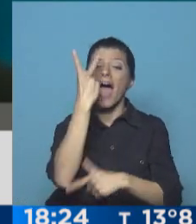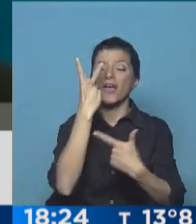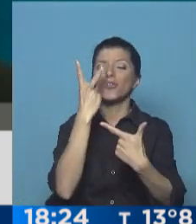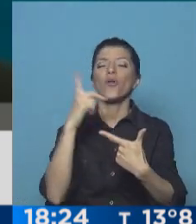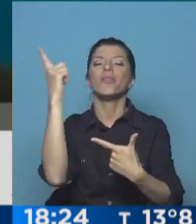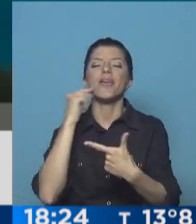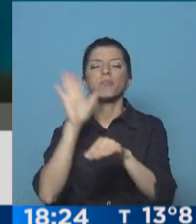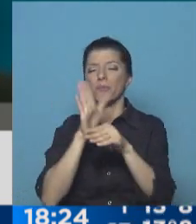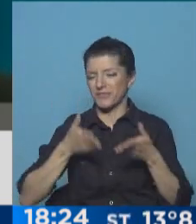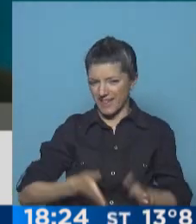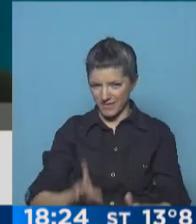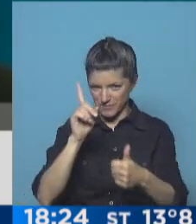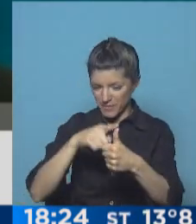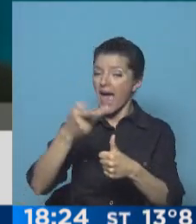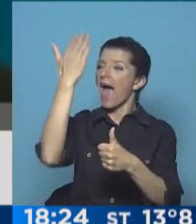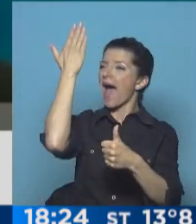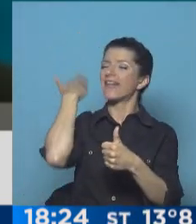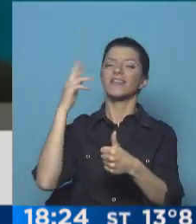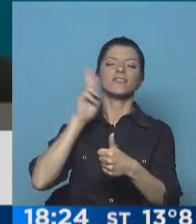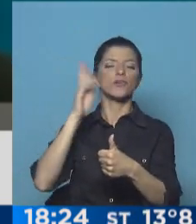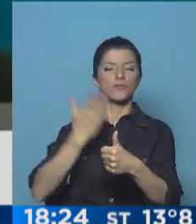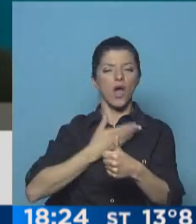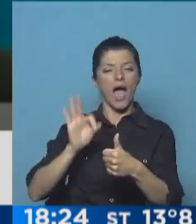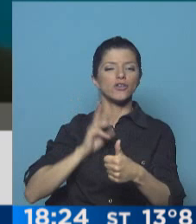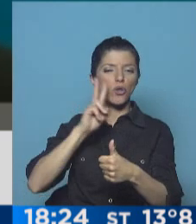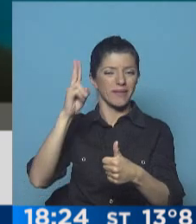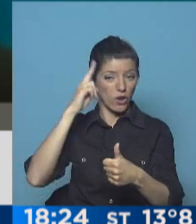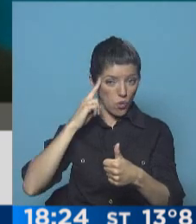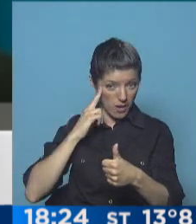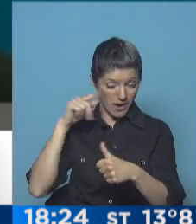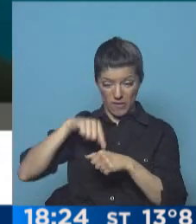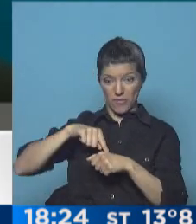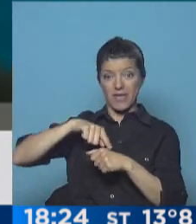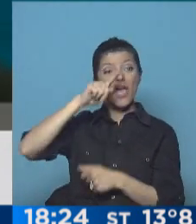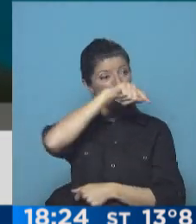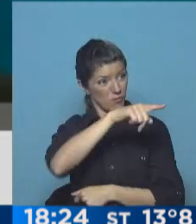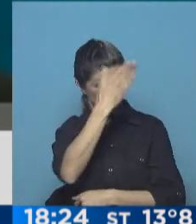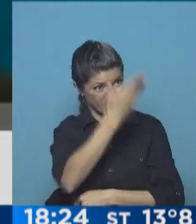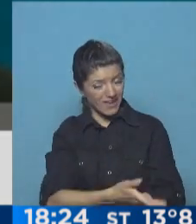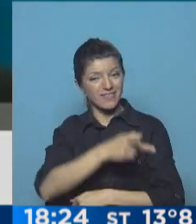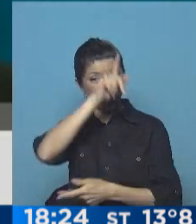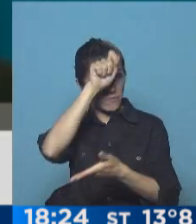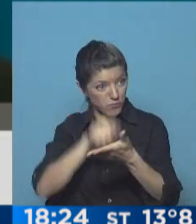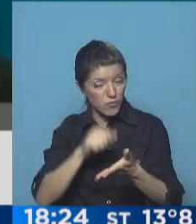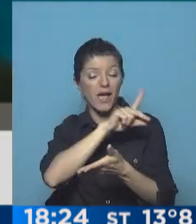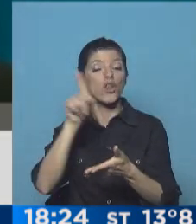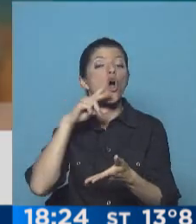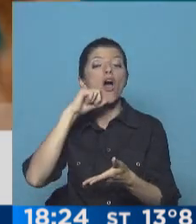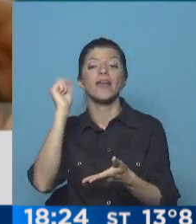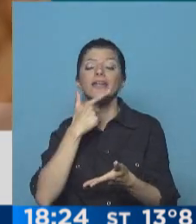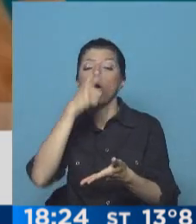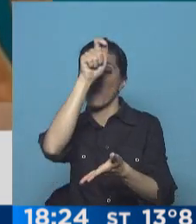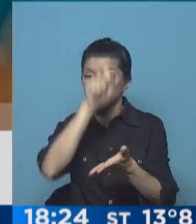nacimiento. Aquel 19 de febrero de 2009, cuando firmamos con usted en Olivos el acta de reparación,